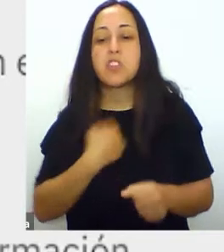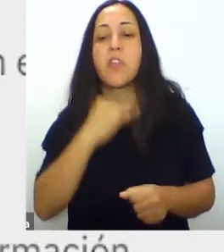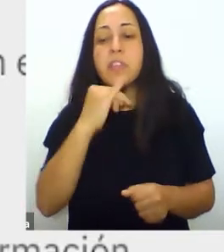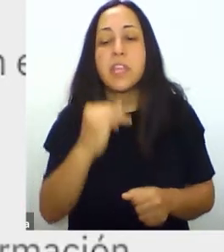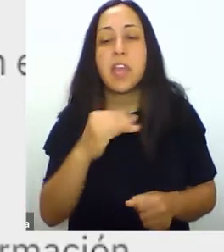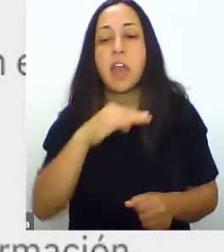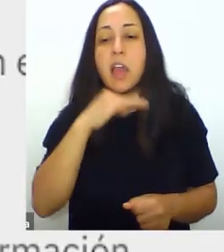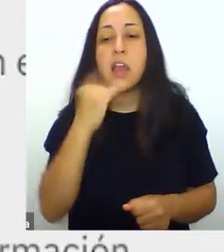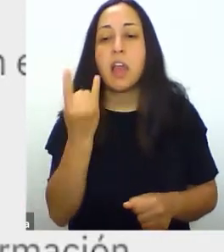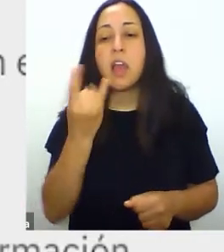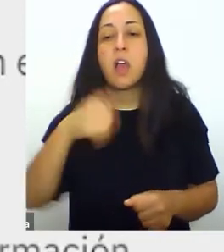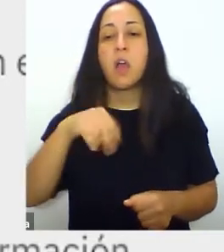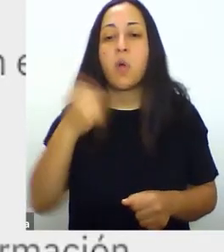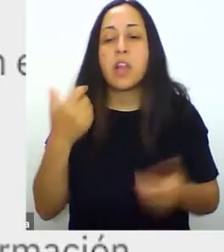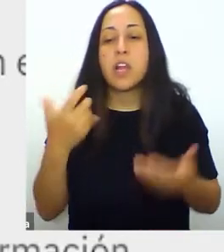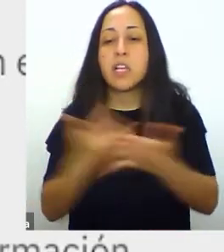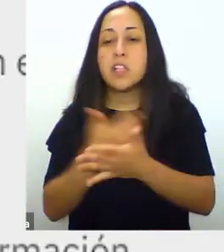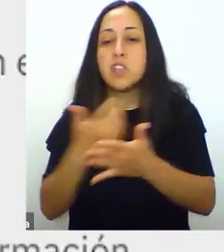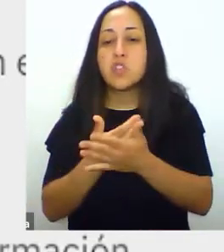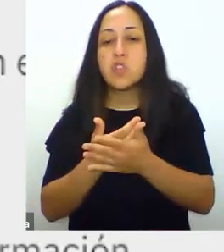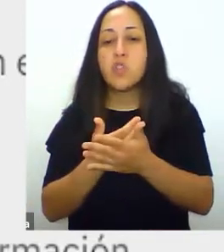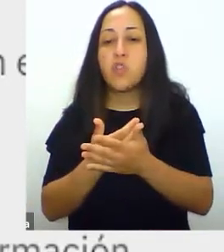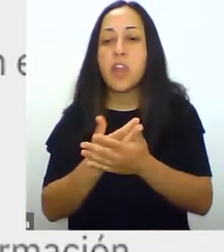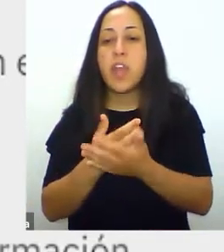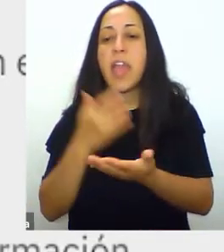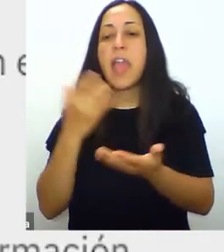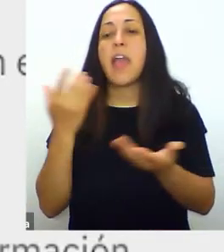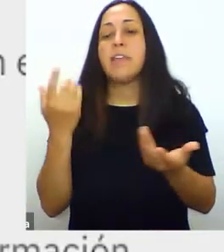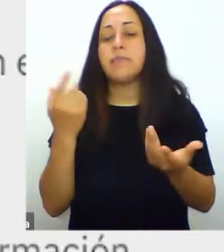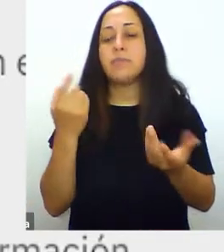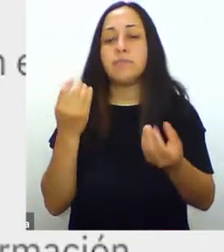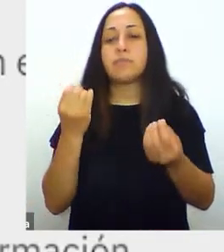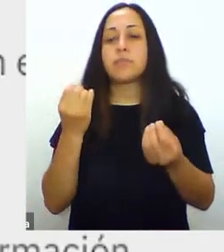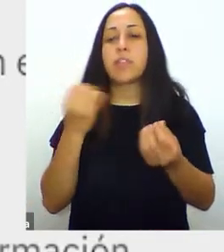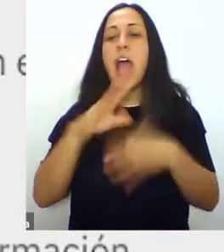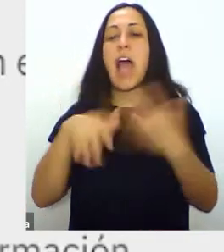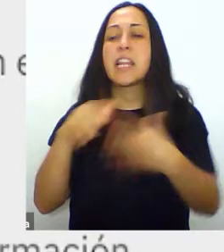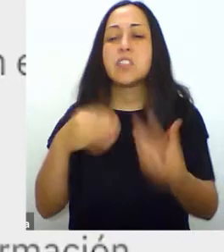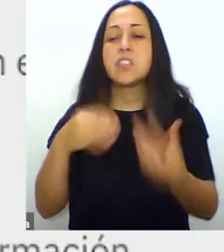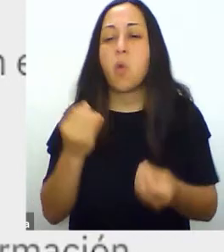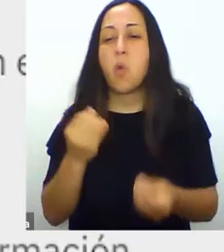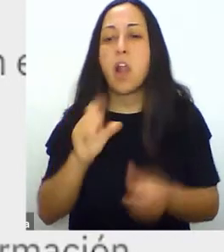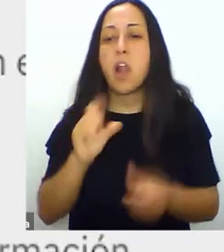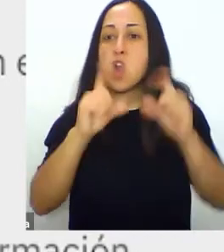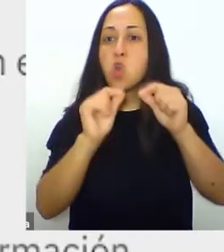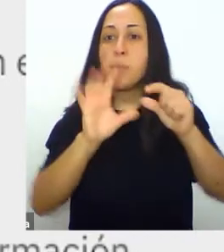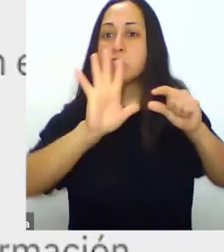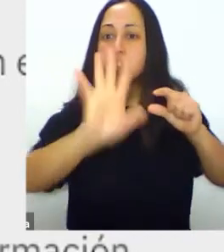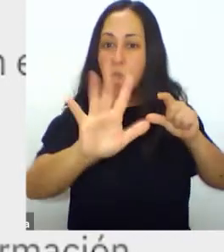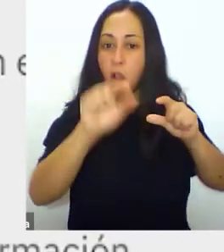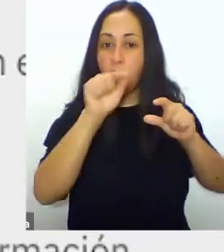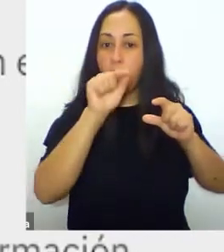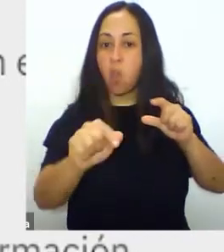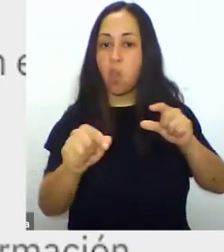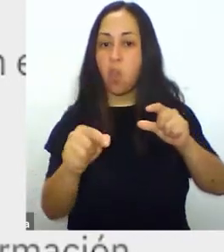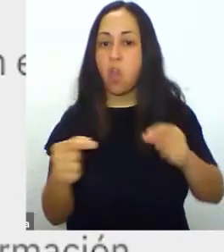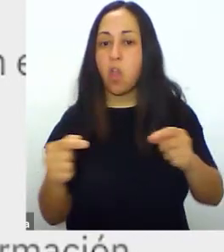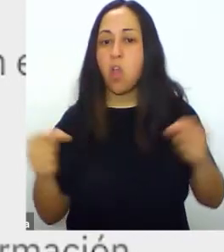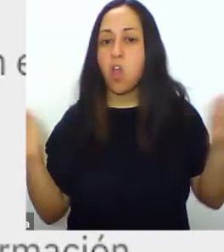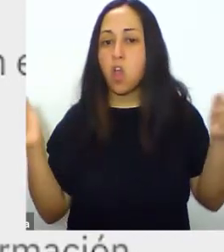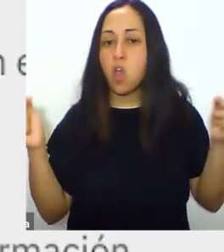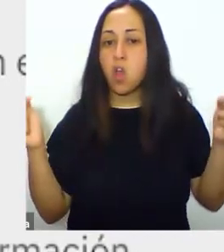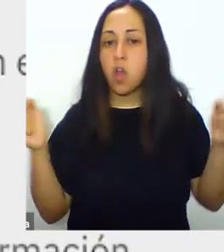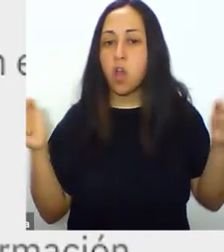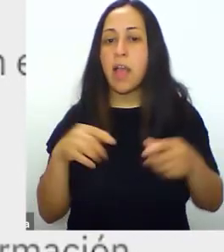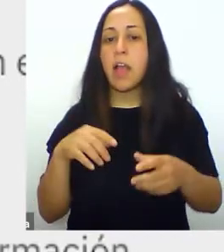diría que Juana está sufriendo el tipo 5 de agresión de agresión contra las mujeres en